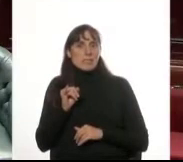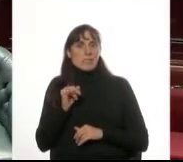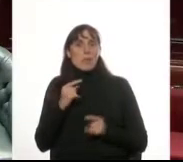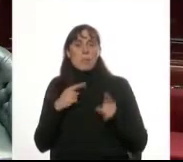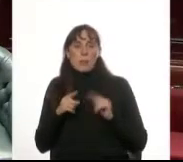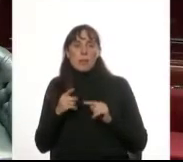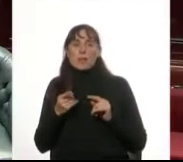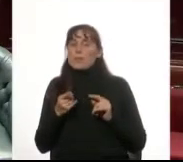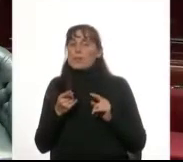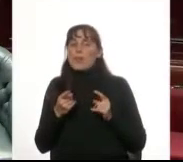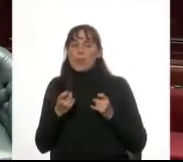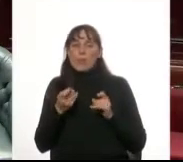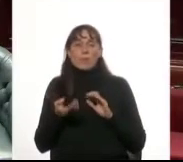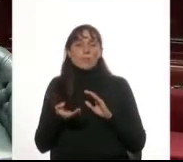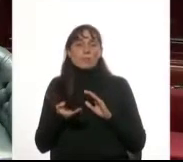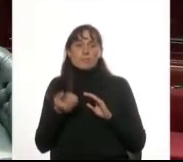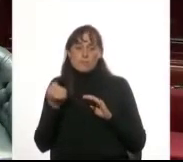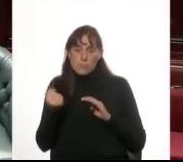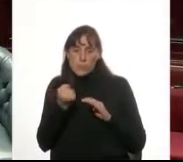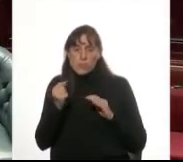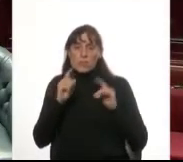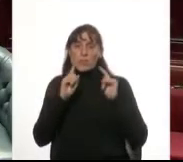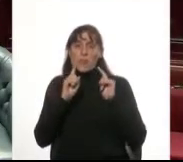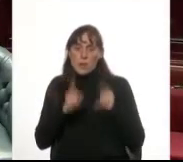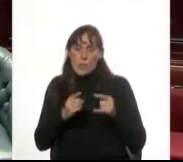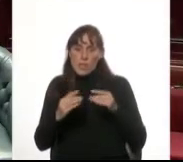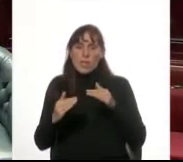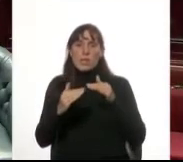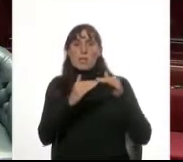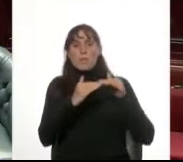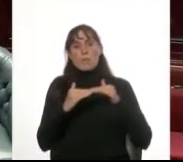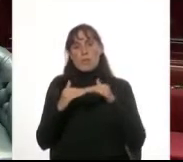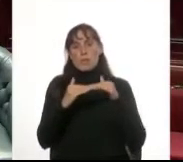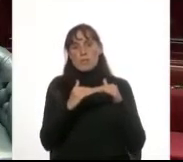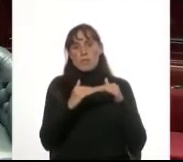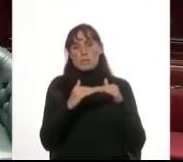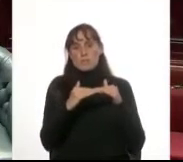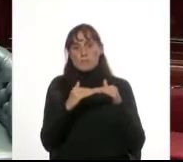para afianzar la igualdad en lo fundamental,